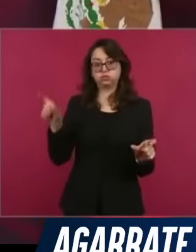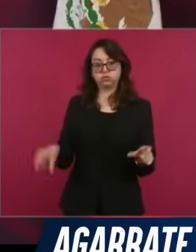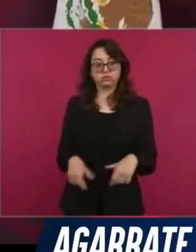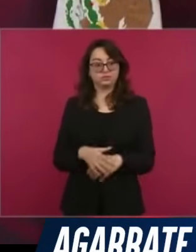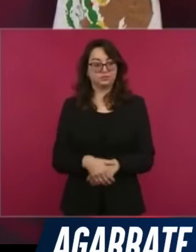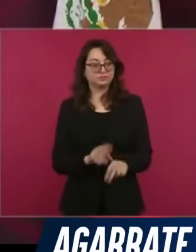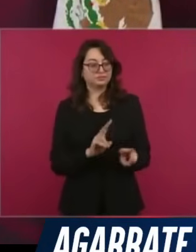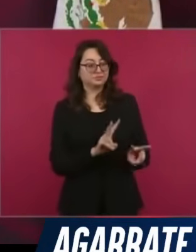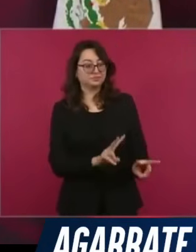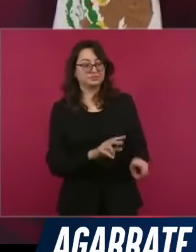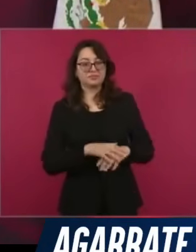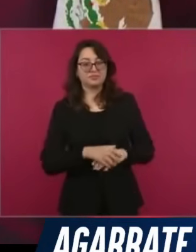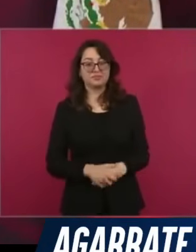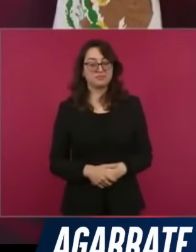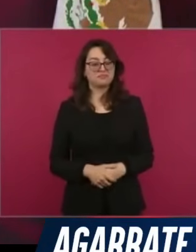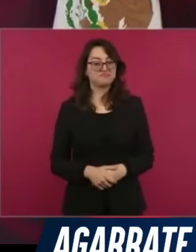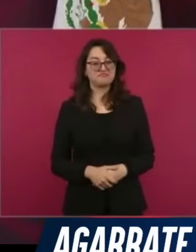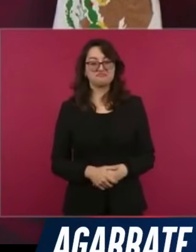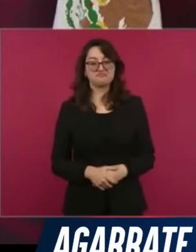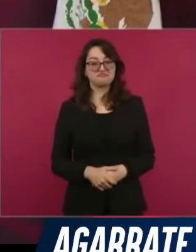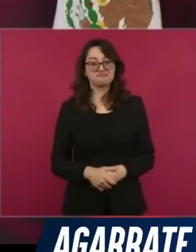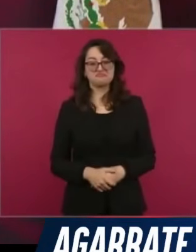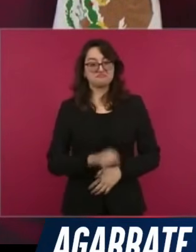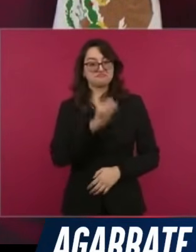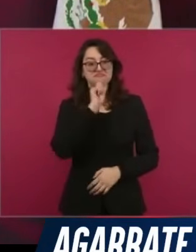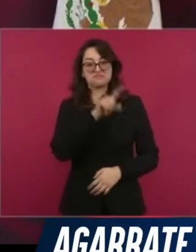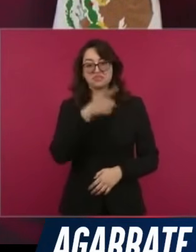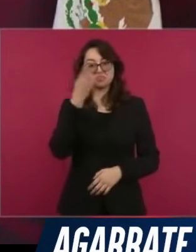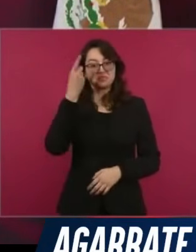Junco y Samarripa?